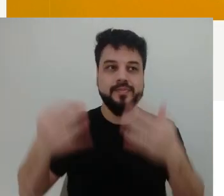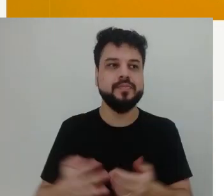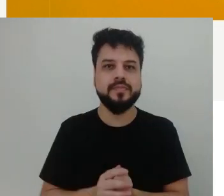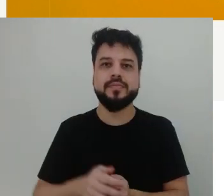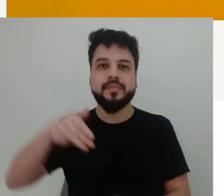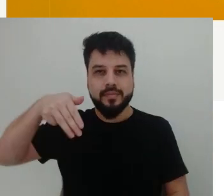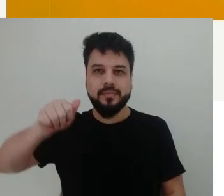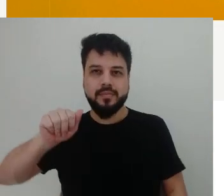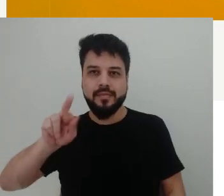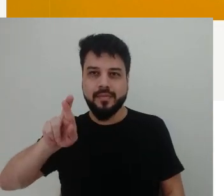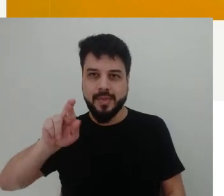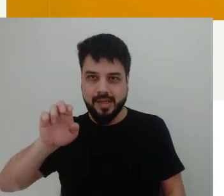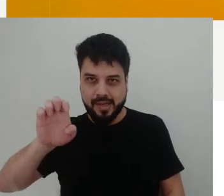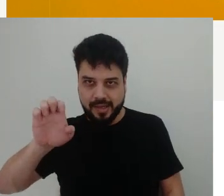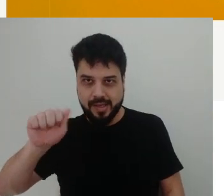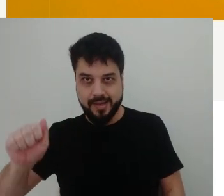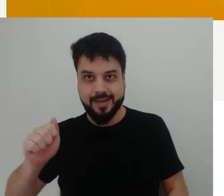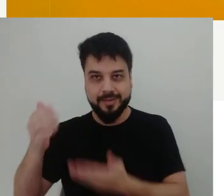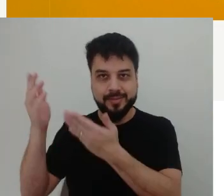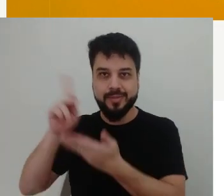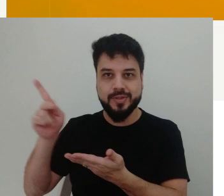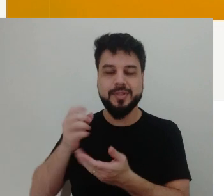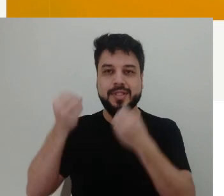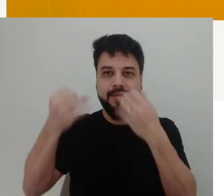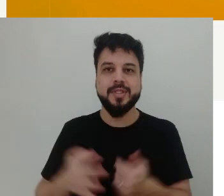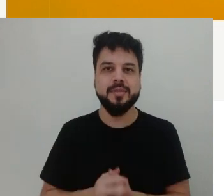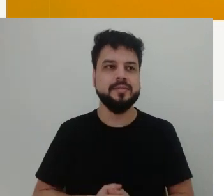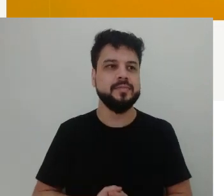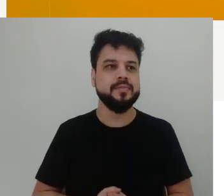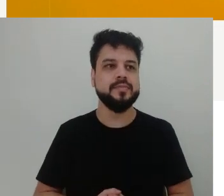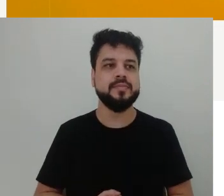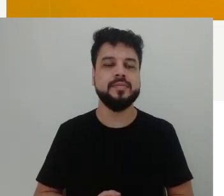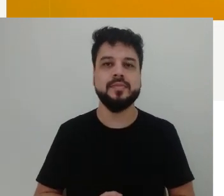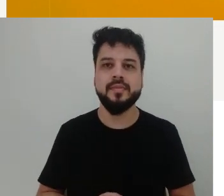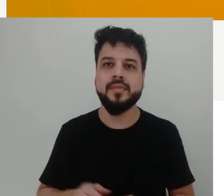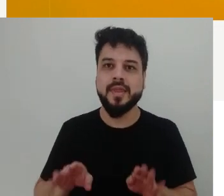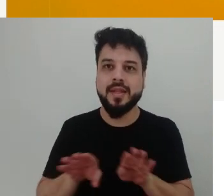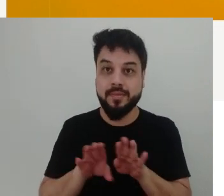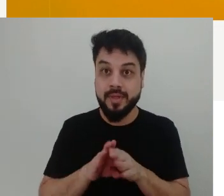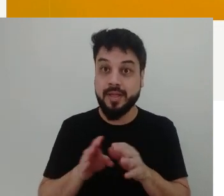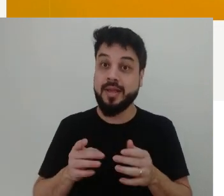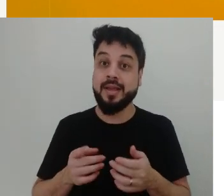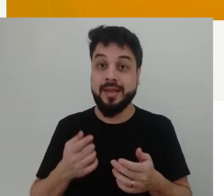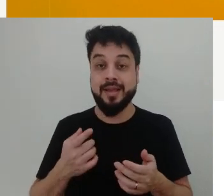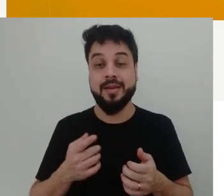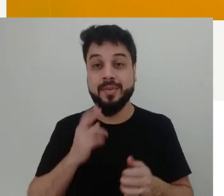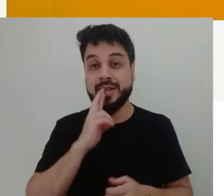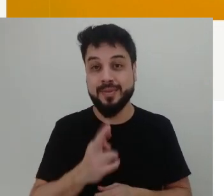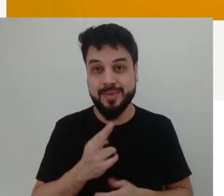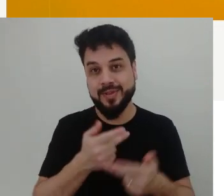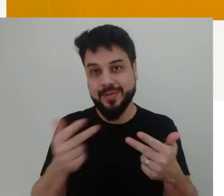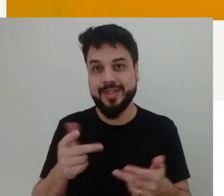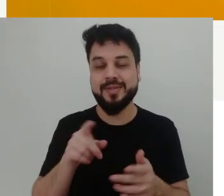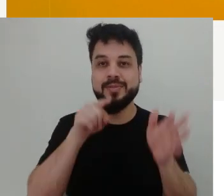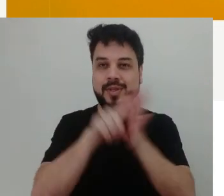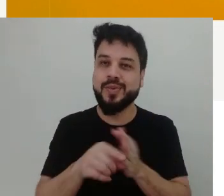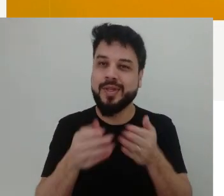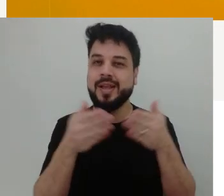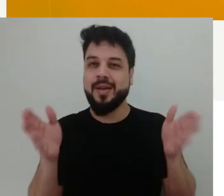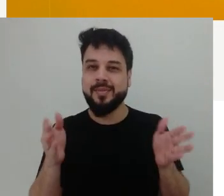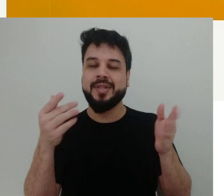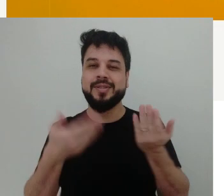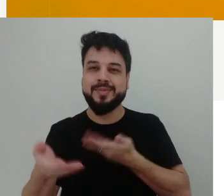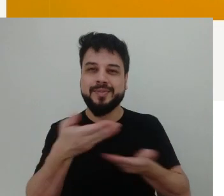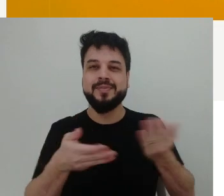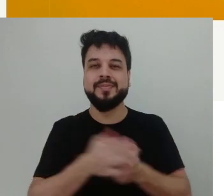distintos caminos. O sea, más allá de eso, es como creo que Andrea enfatizó bastante en eso